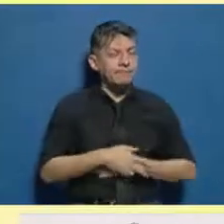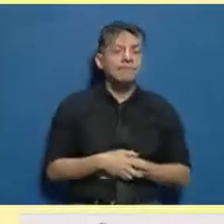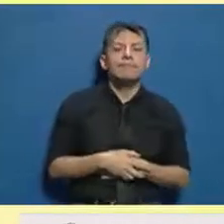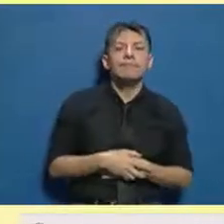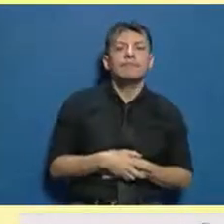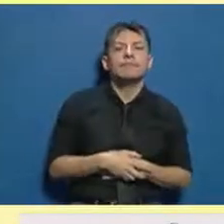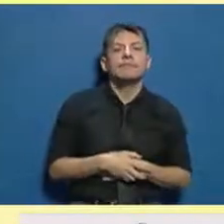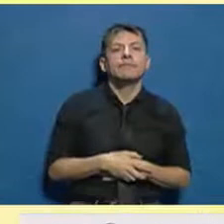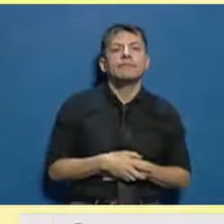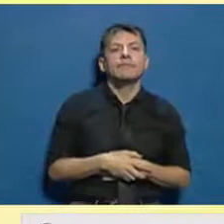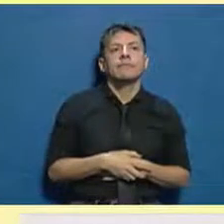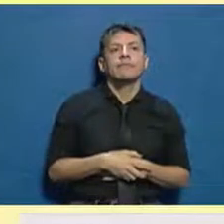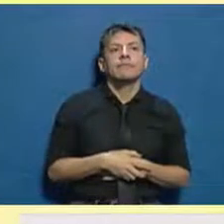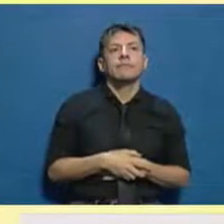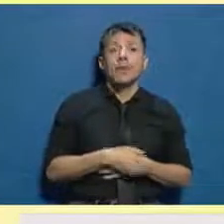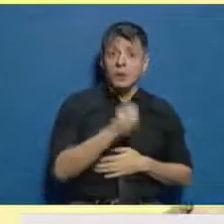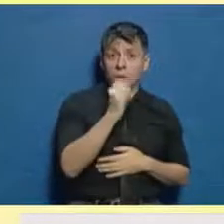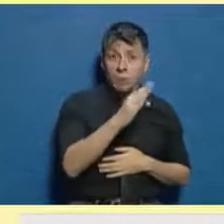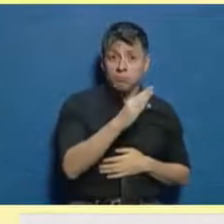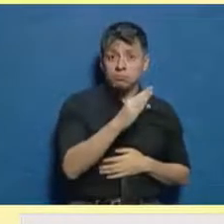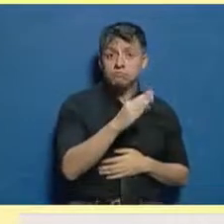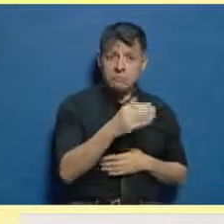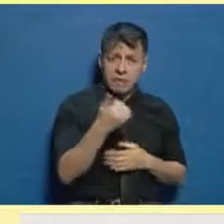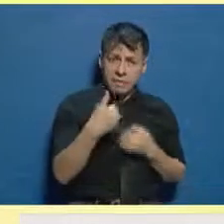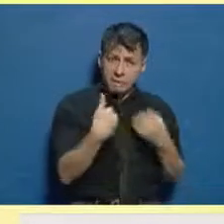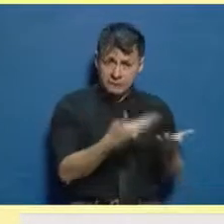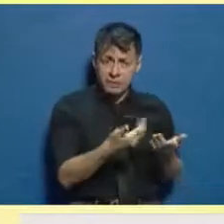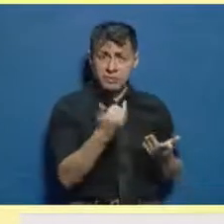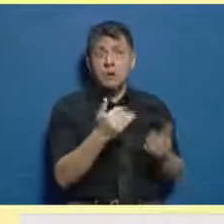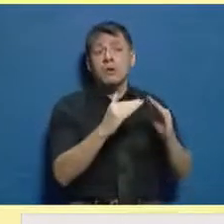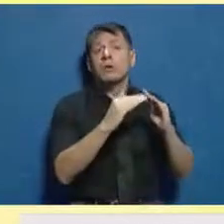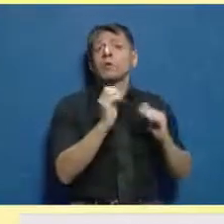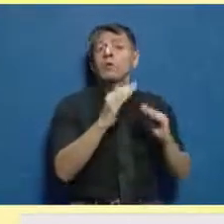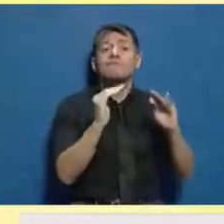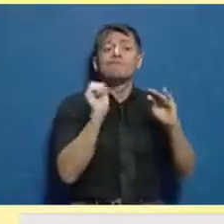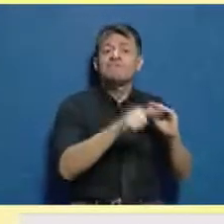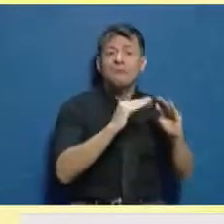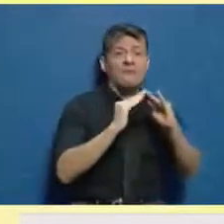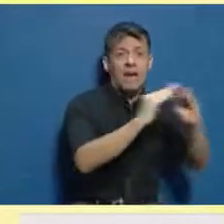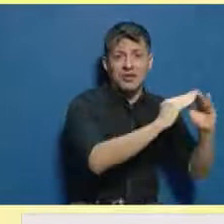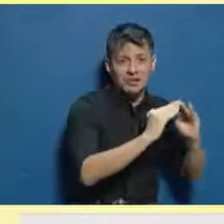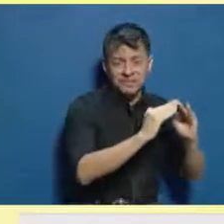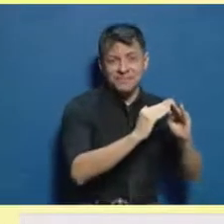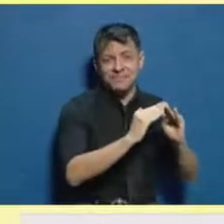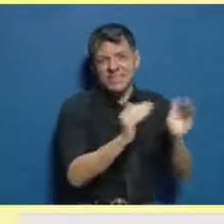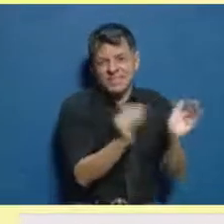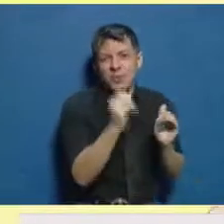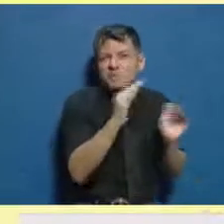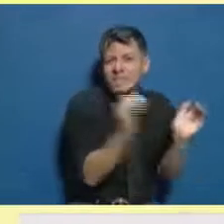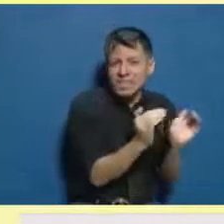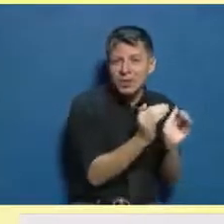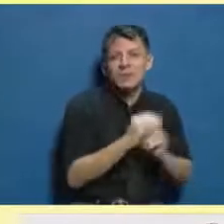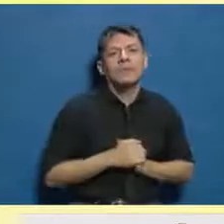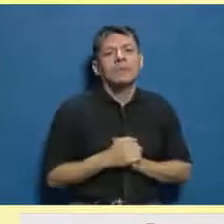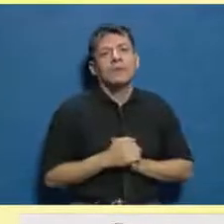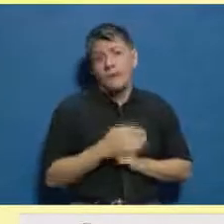lucro tienen este beneficio encuadrados en clubes de barrio. Lo que, bueno, es verdad, no van a cortarse